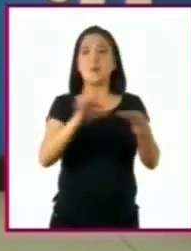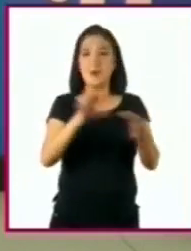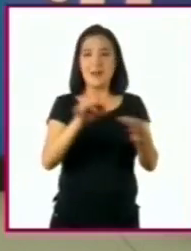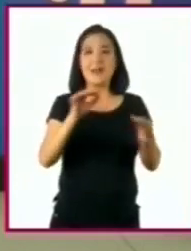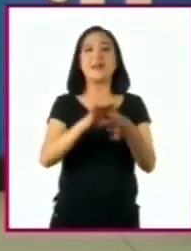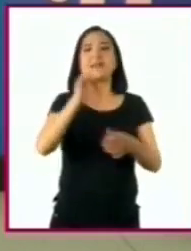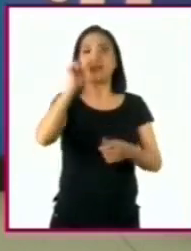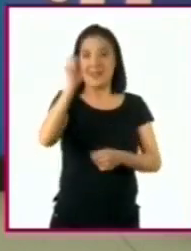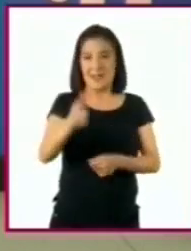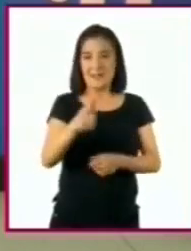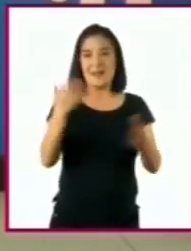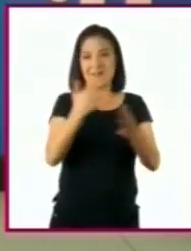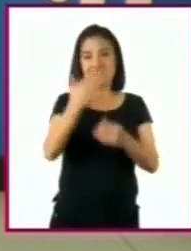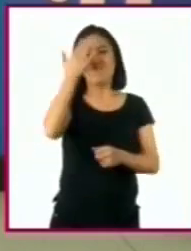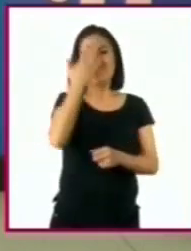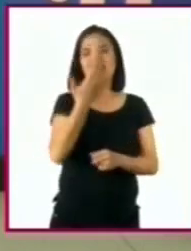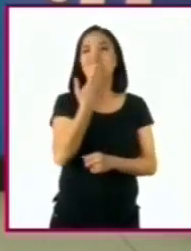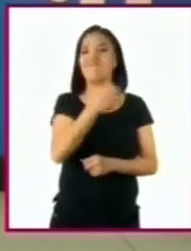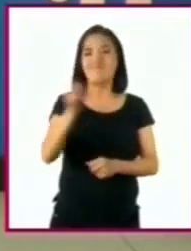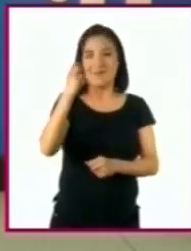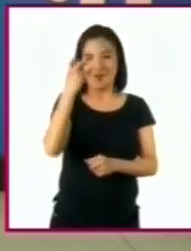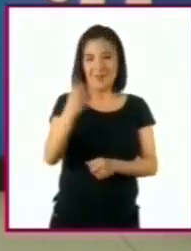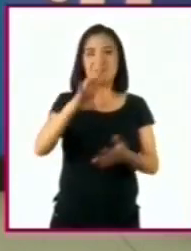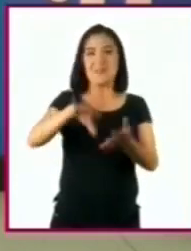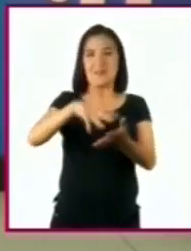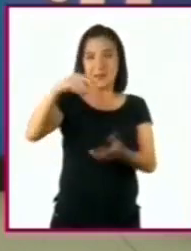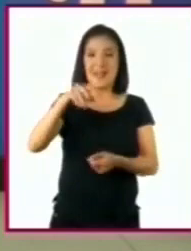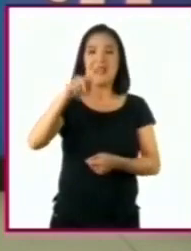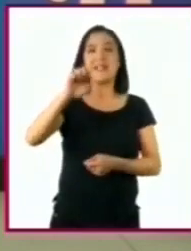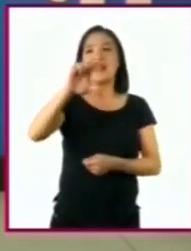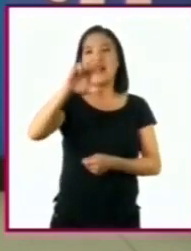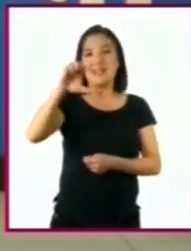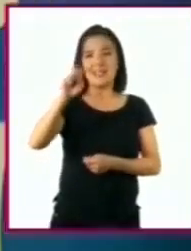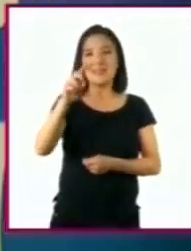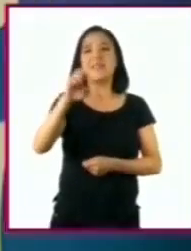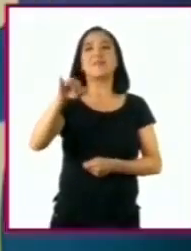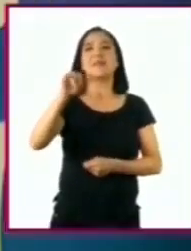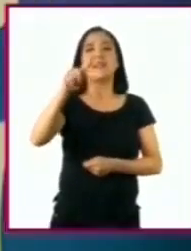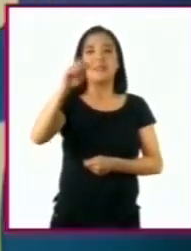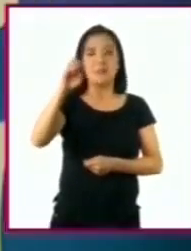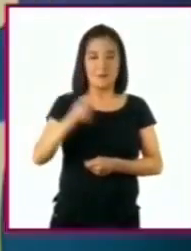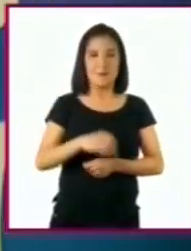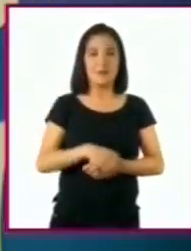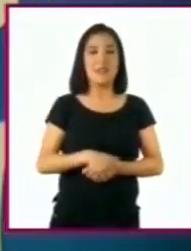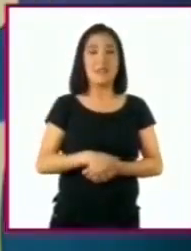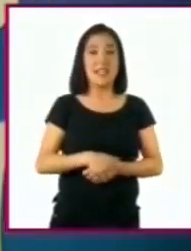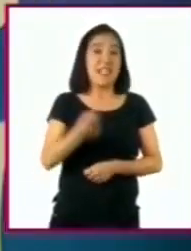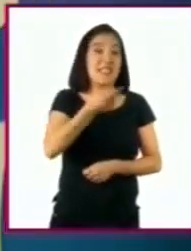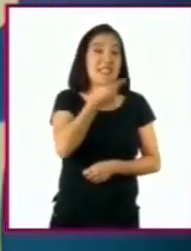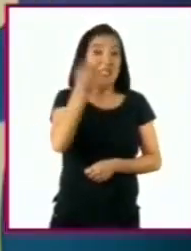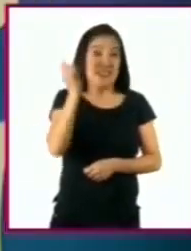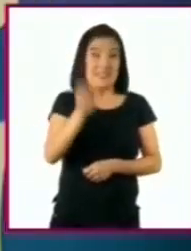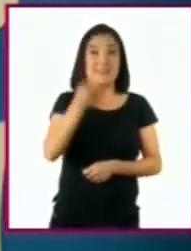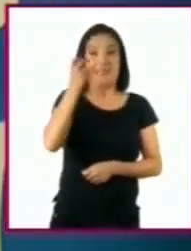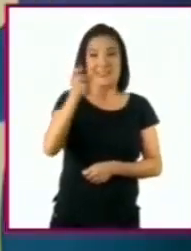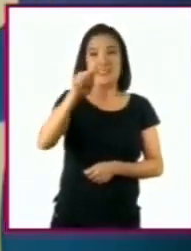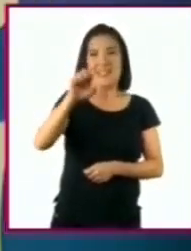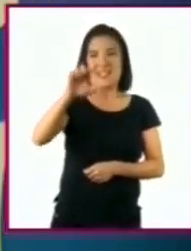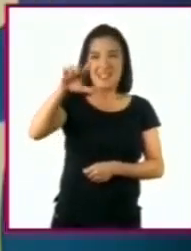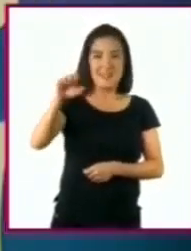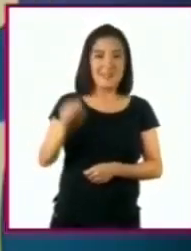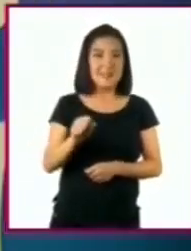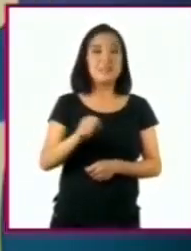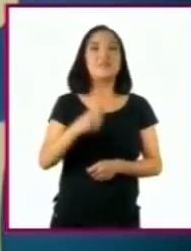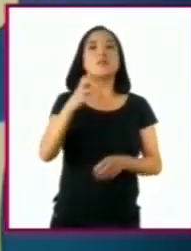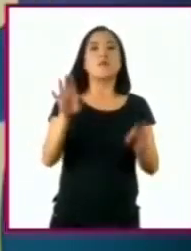al mismísimo genio de la geometría, Tales de Mileto. Se dice que Tales andaba en busca de un